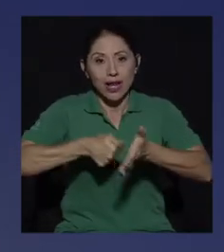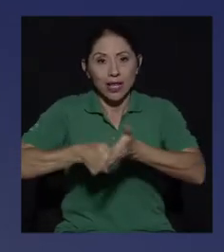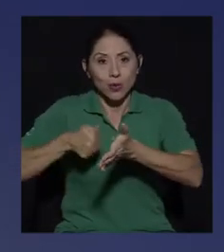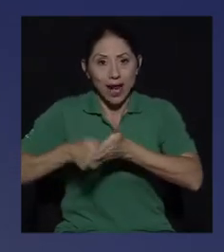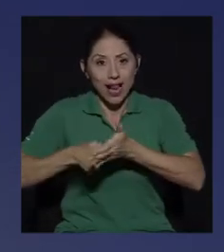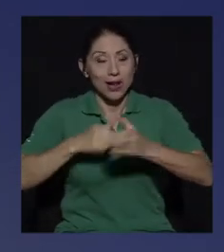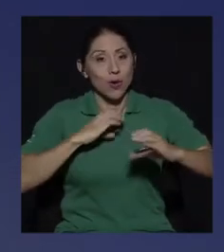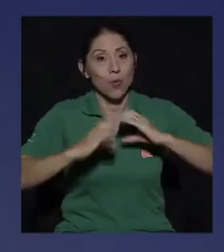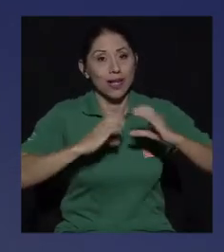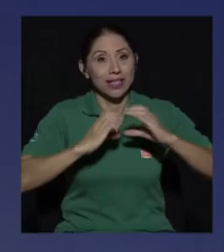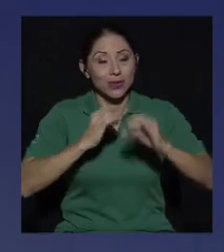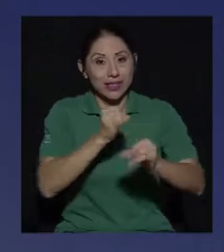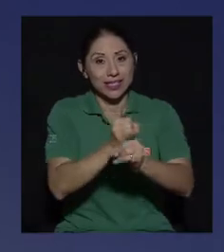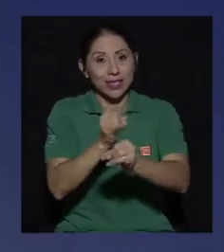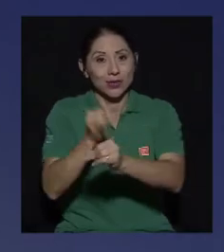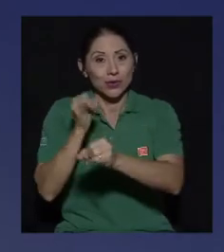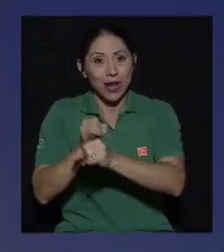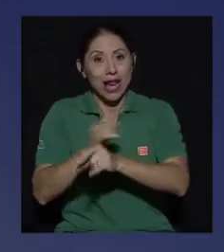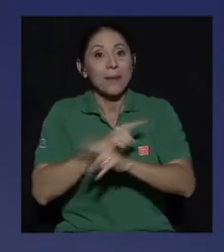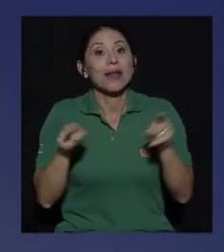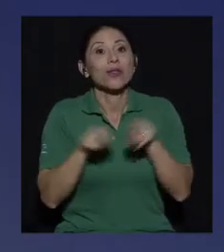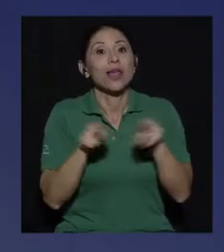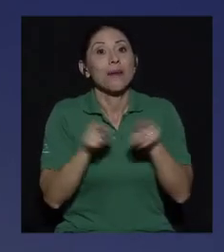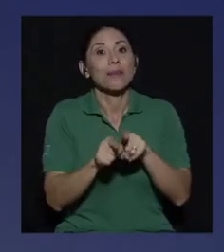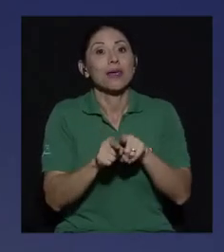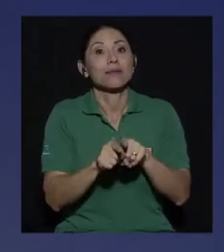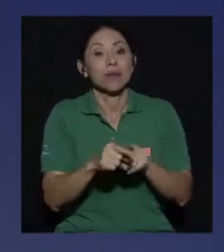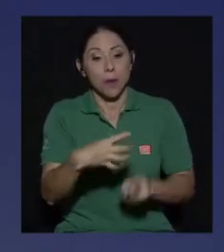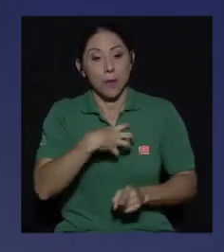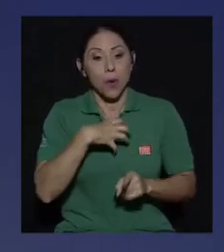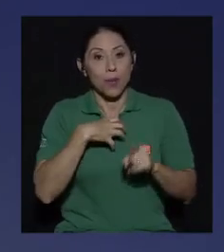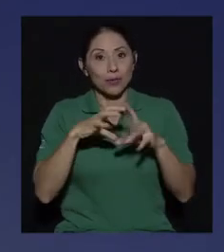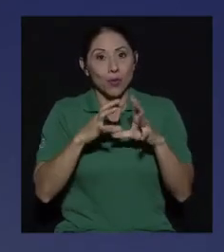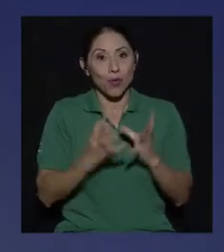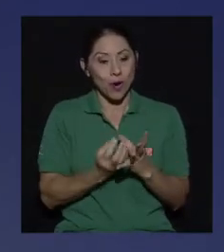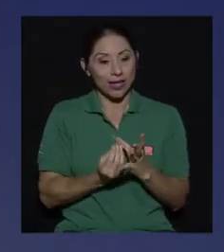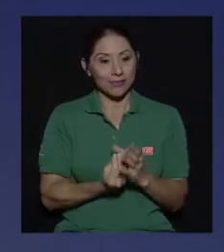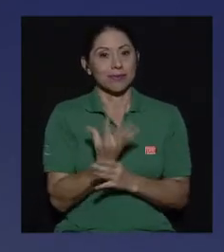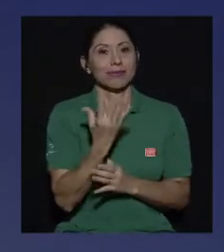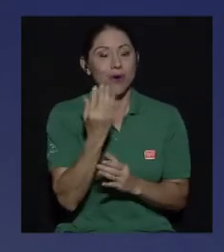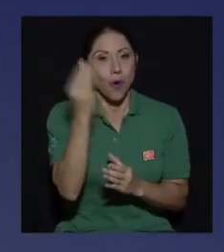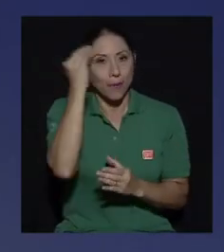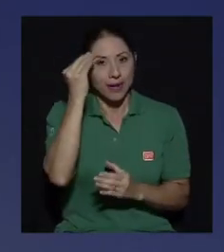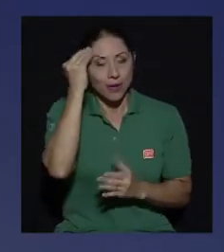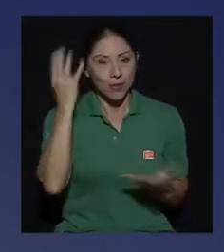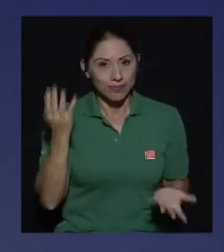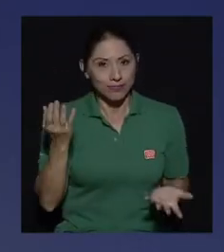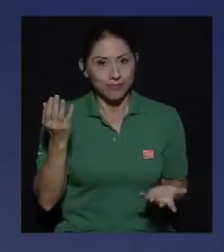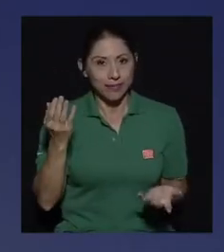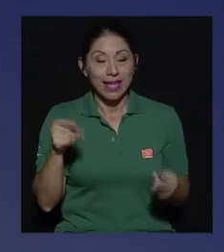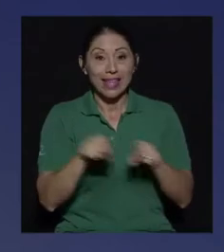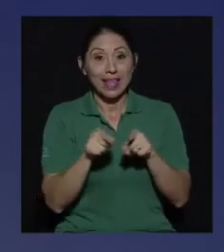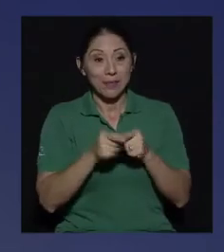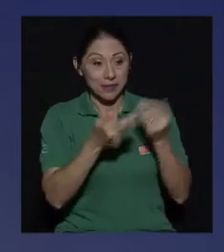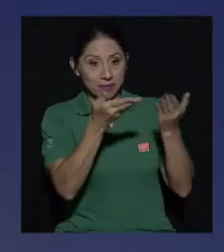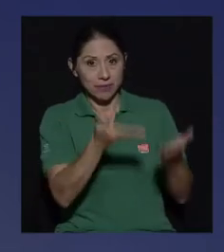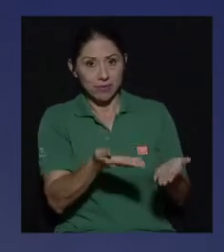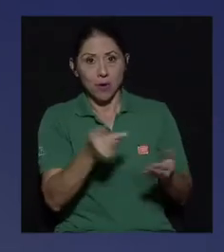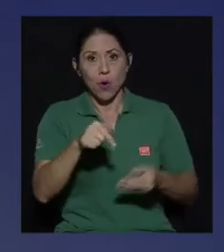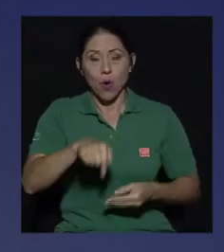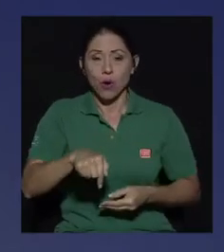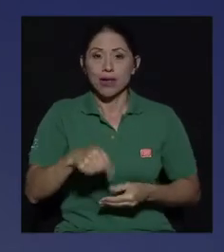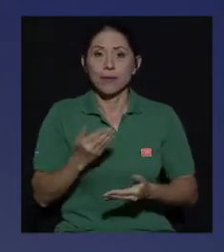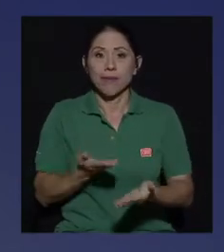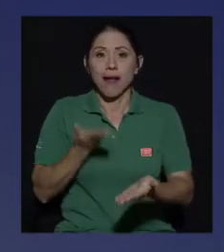comunicación por supuesto institucional pero también de generación de opinión de nuestras propias brujas y finalmente creo que don